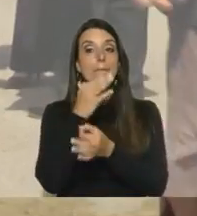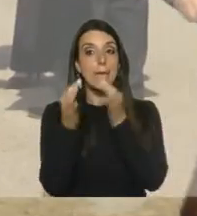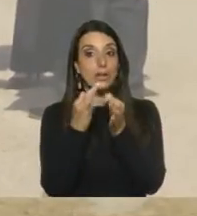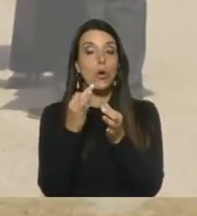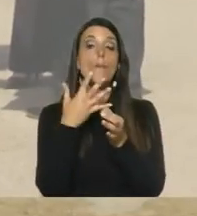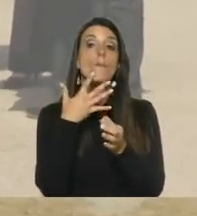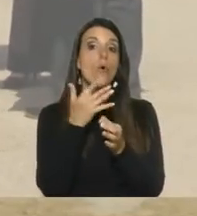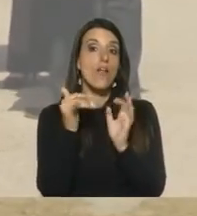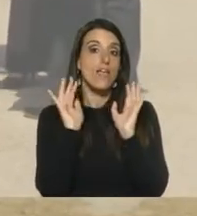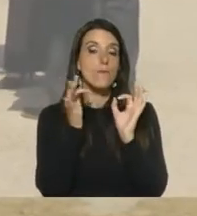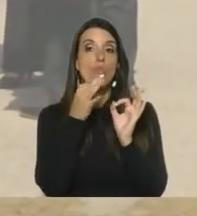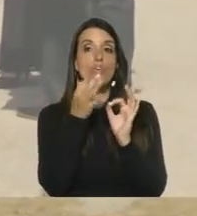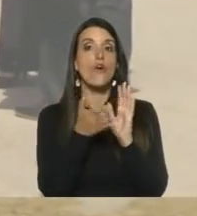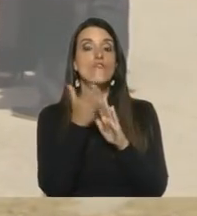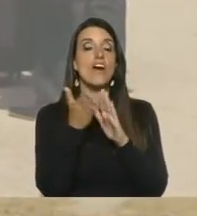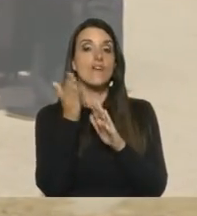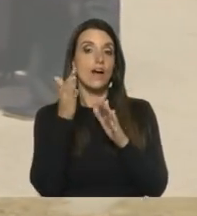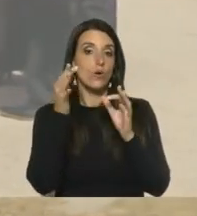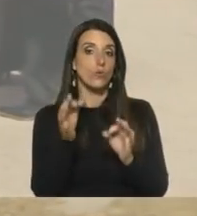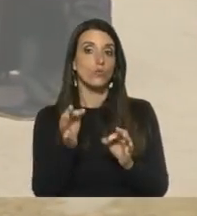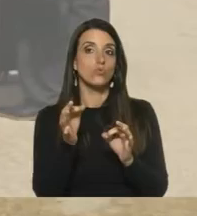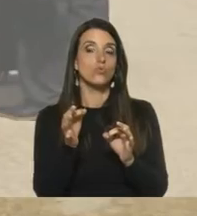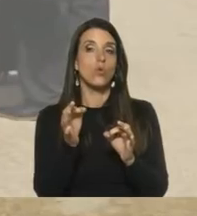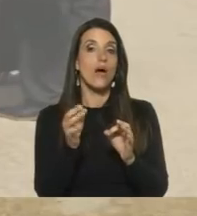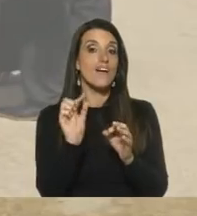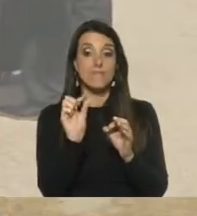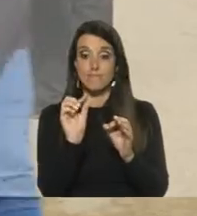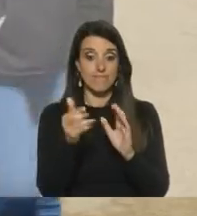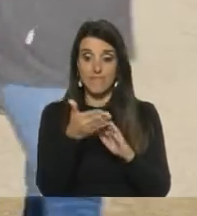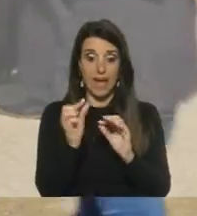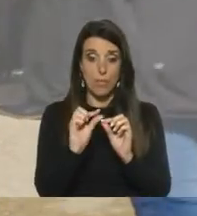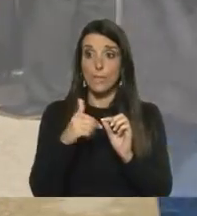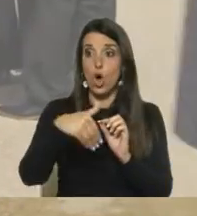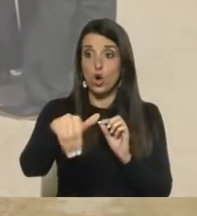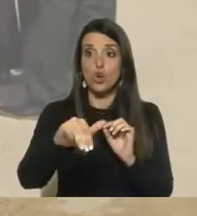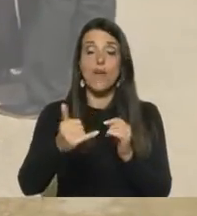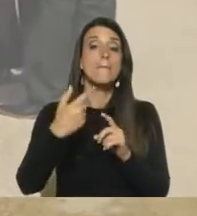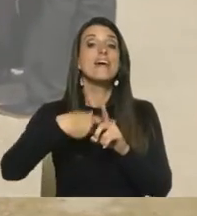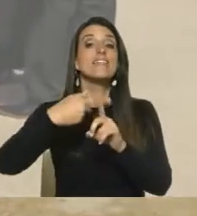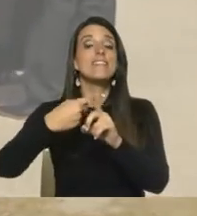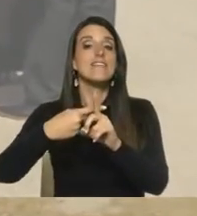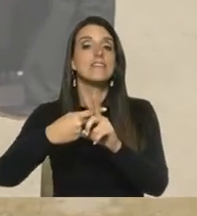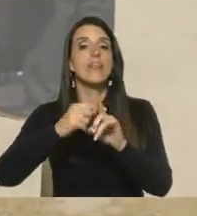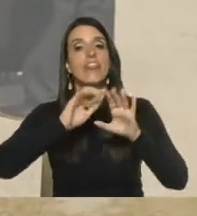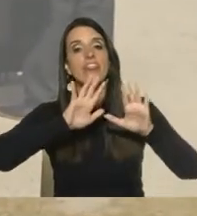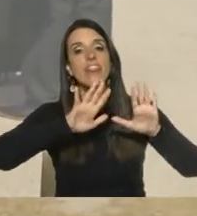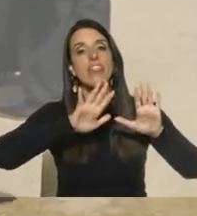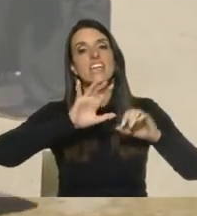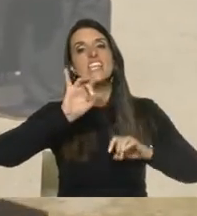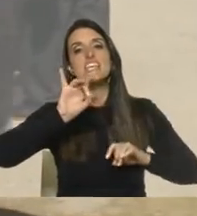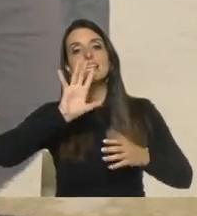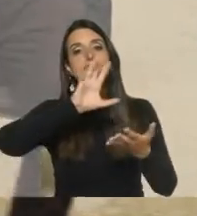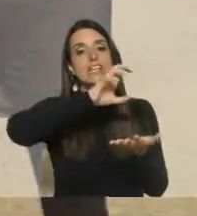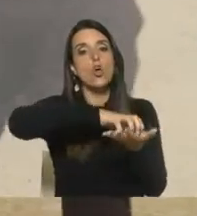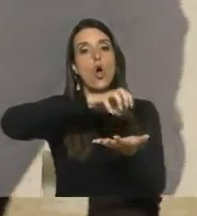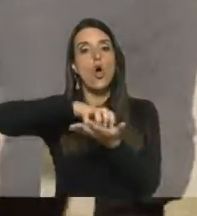ejemplo, que se va a instalar en el plazo muy breve, relativamente breve, de algunos meses, entre 10 y 15 estaciones